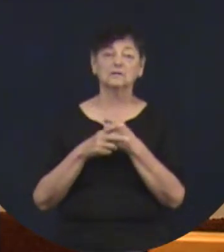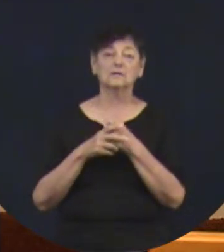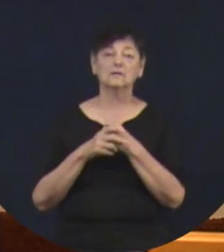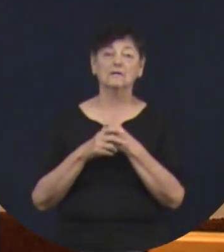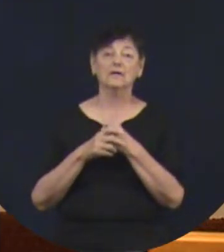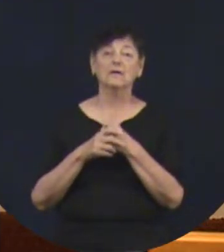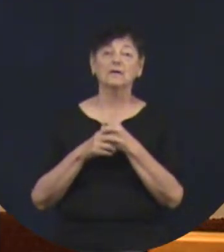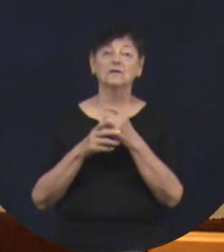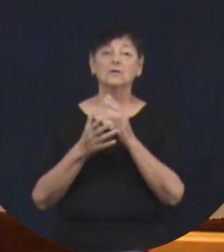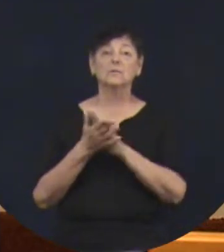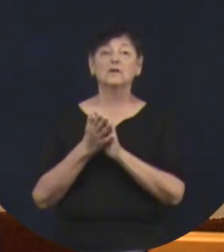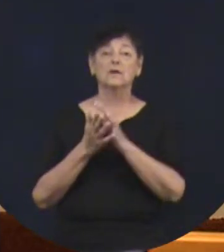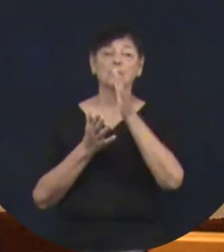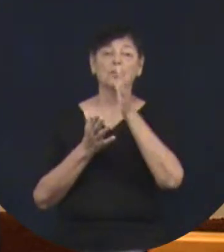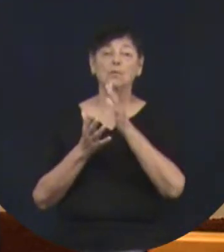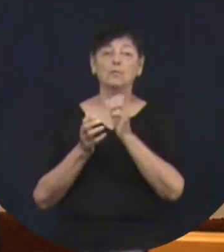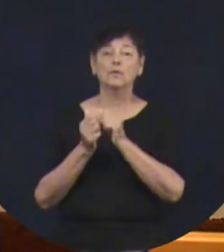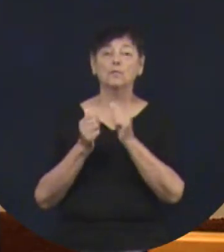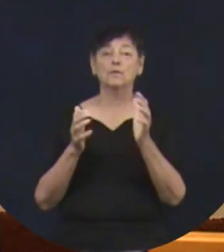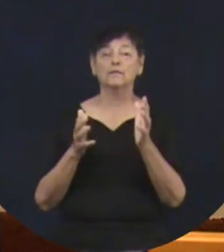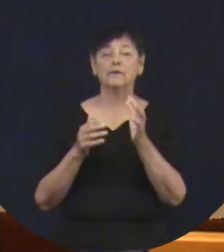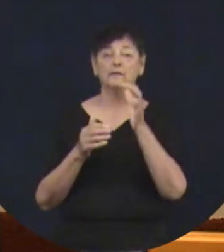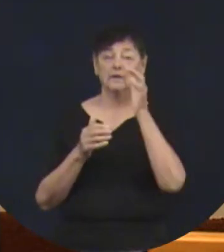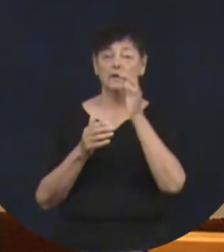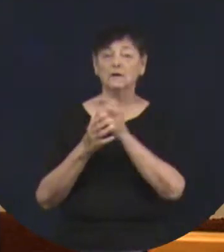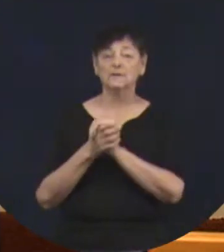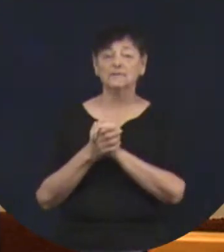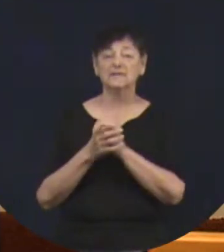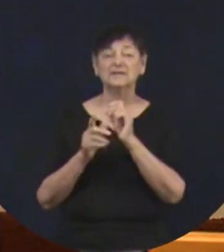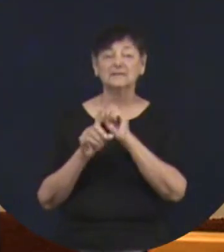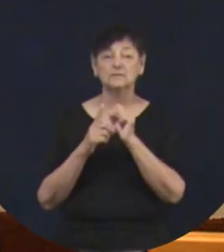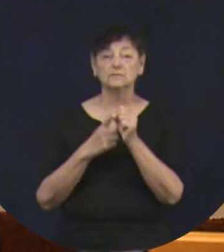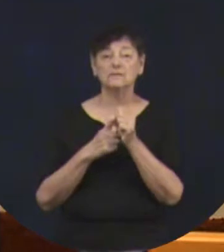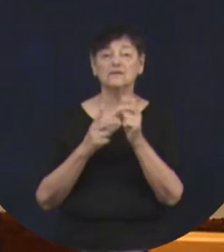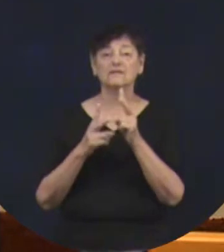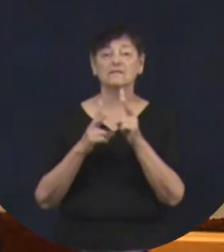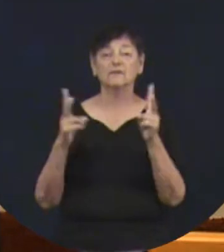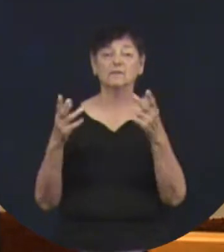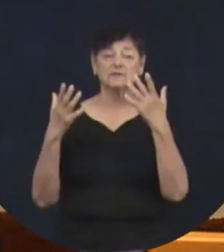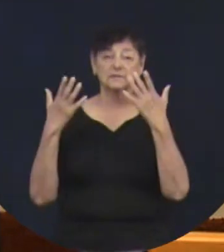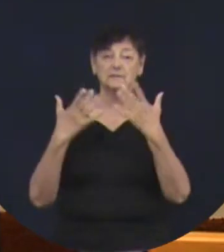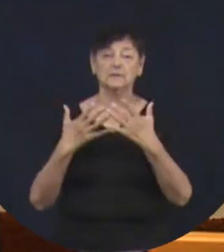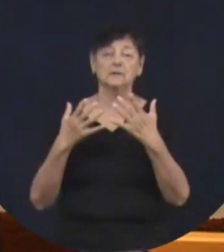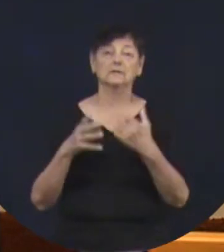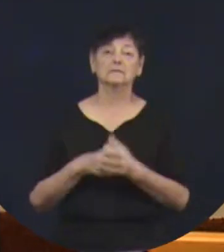De ser viuda era una situación muy triste.